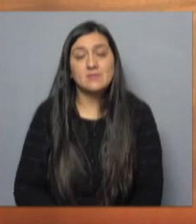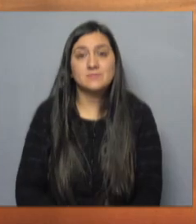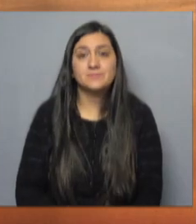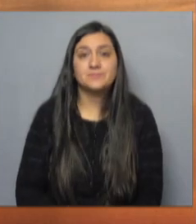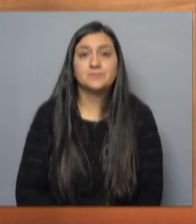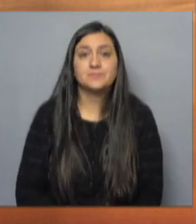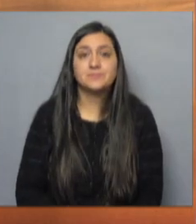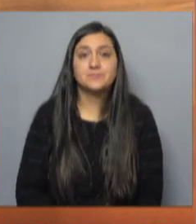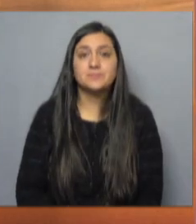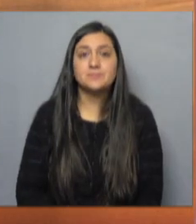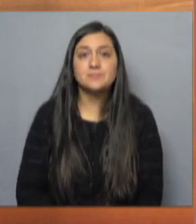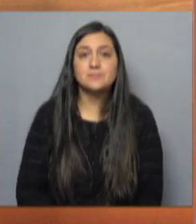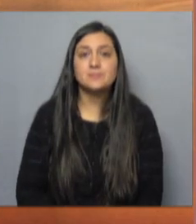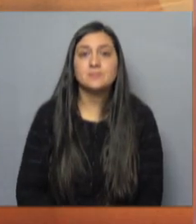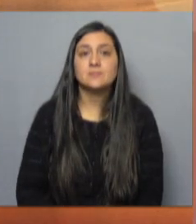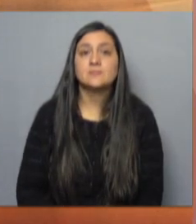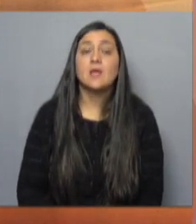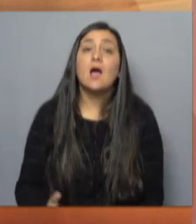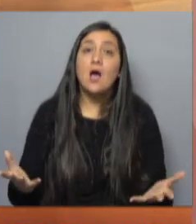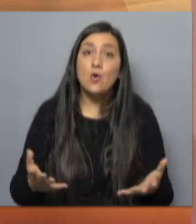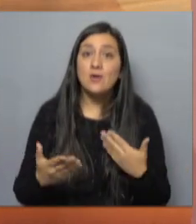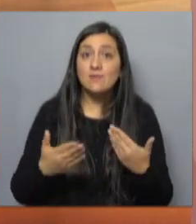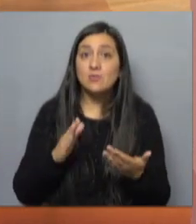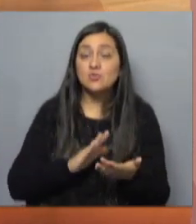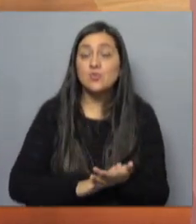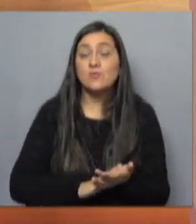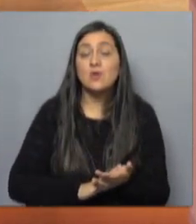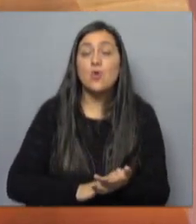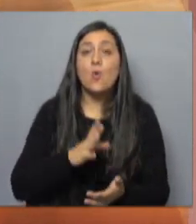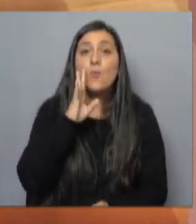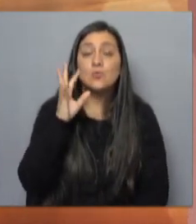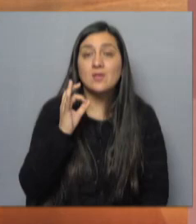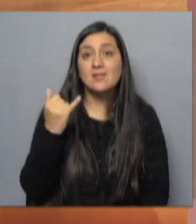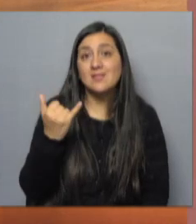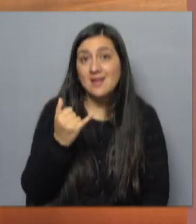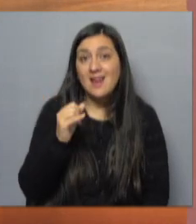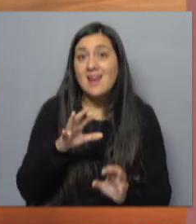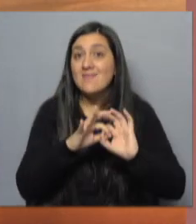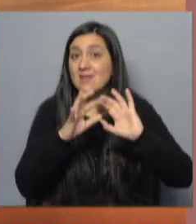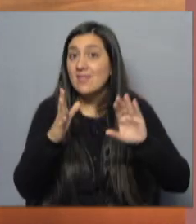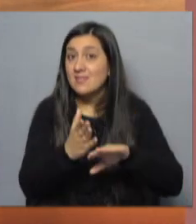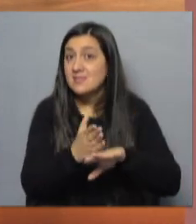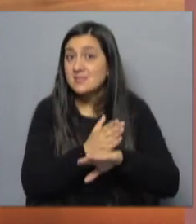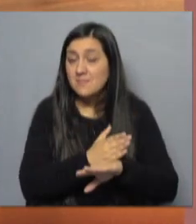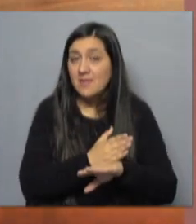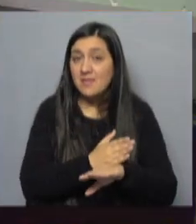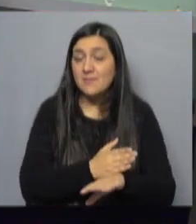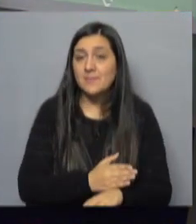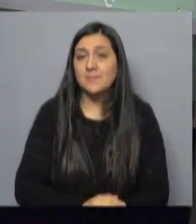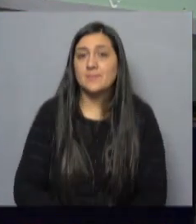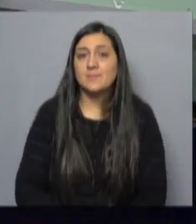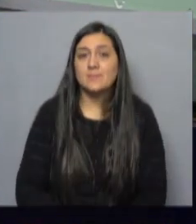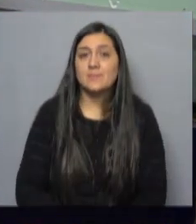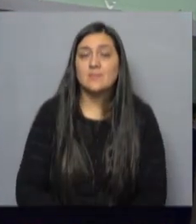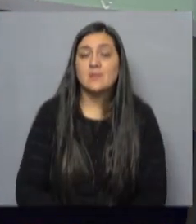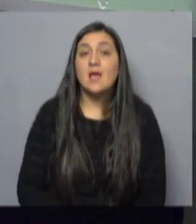Ahí está. Y en el marco de las oportunidades, vos saliste en 2020, estás con esta libertad anticipada, como estabas contando. Más allá